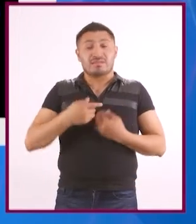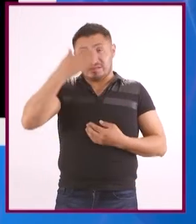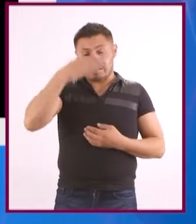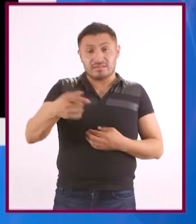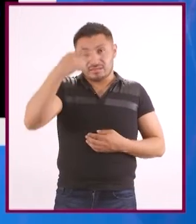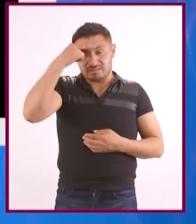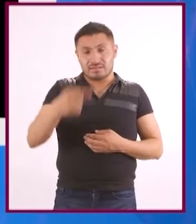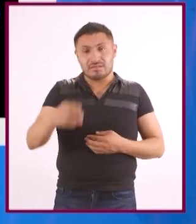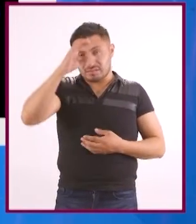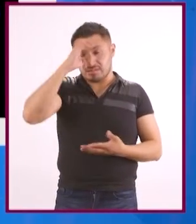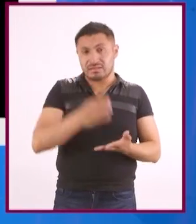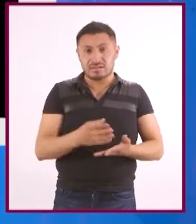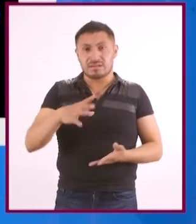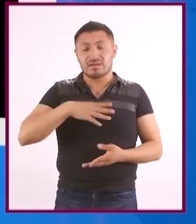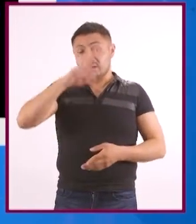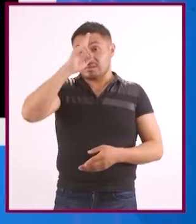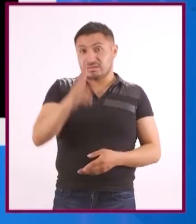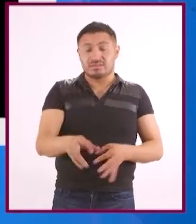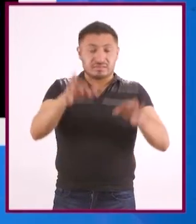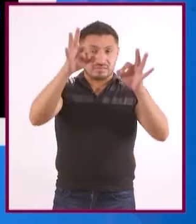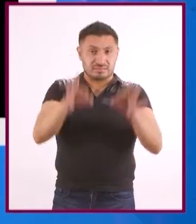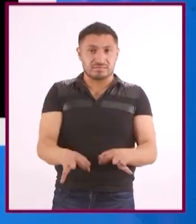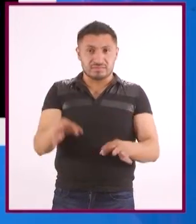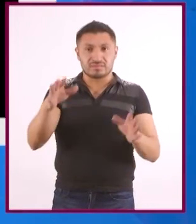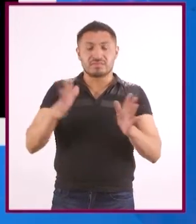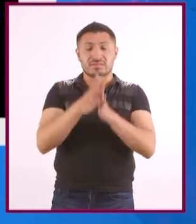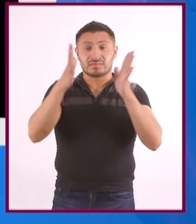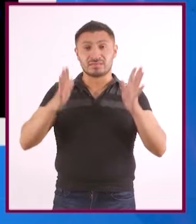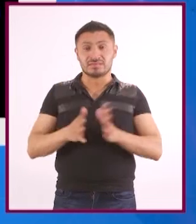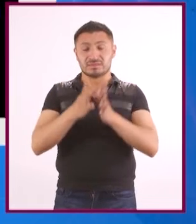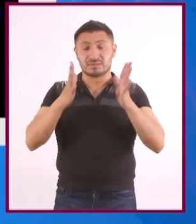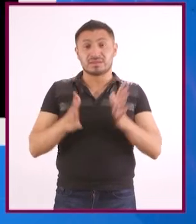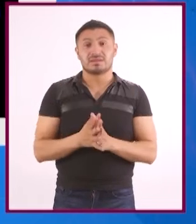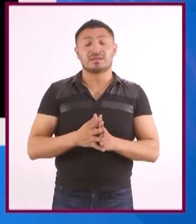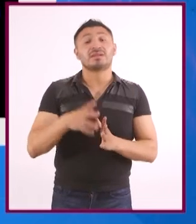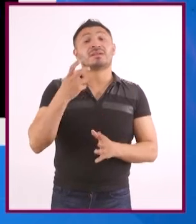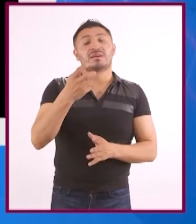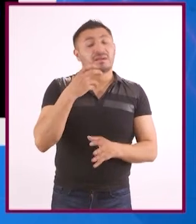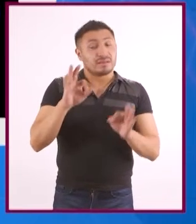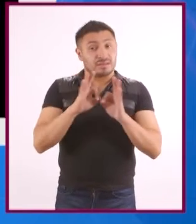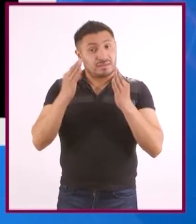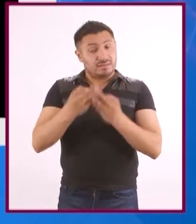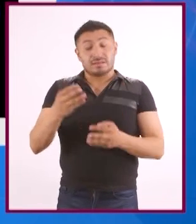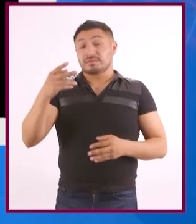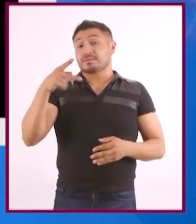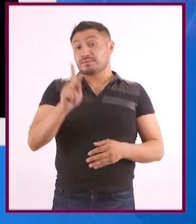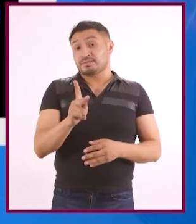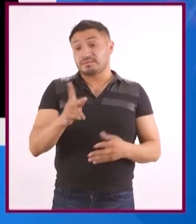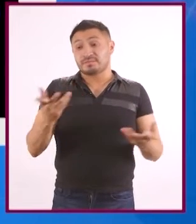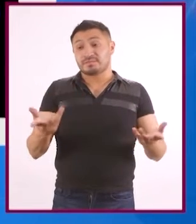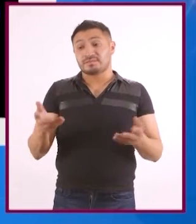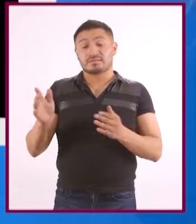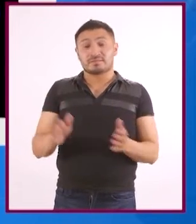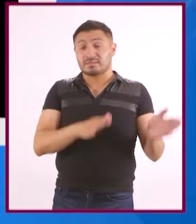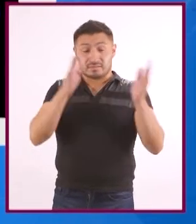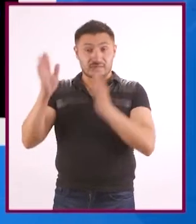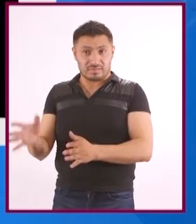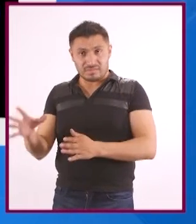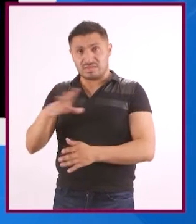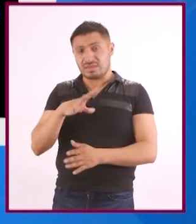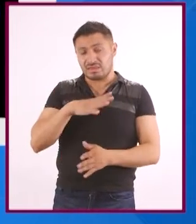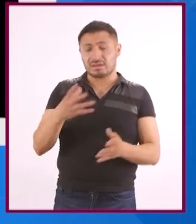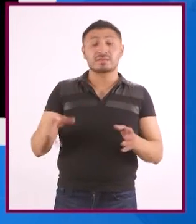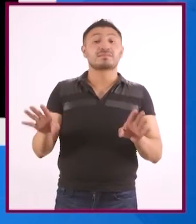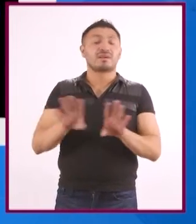los católicos hay una prohibición absoluta de participar a este tipo de procedimiento. Pero por el otro lado, pues